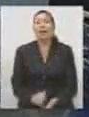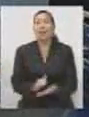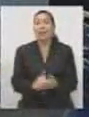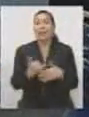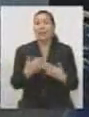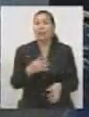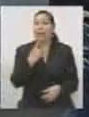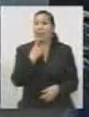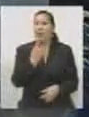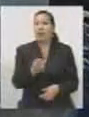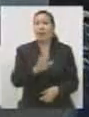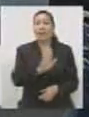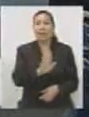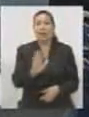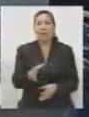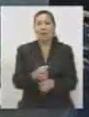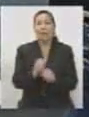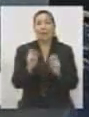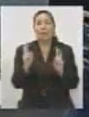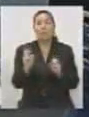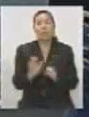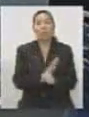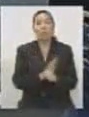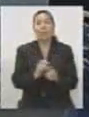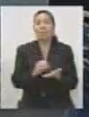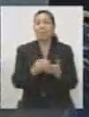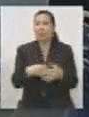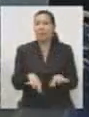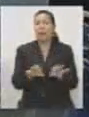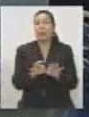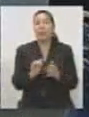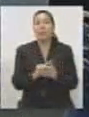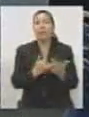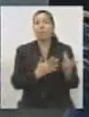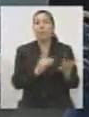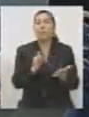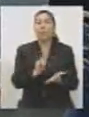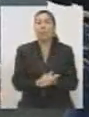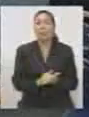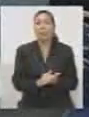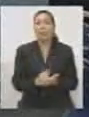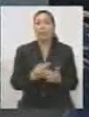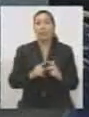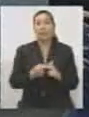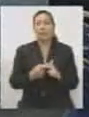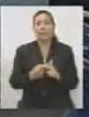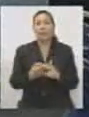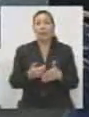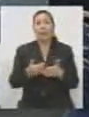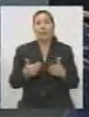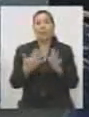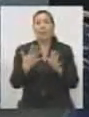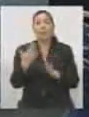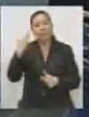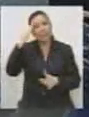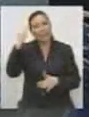ya anunciaron ellos que van a tomar el tema con absoluta prioridad y esperemos que esté siendo resuelta antes de los 10